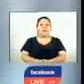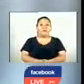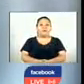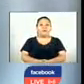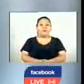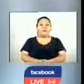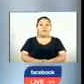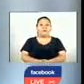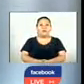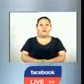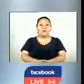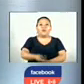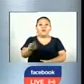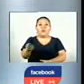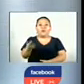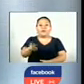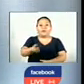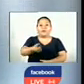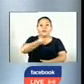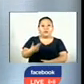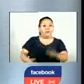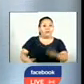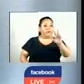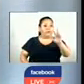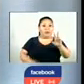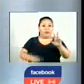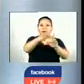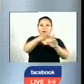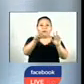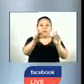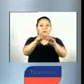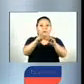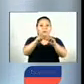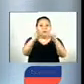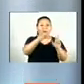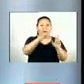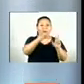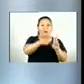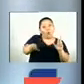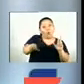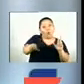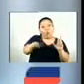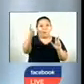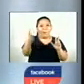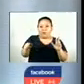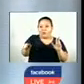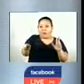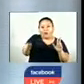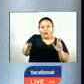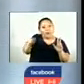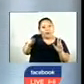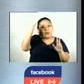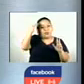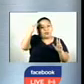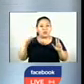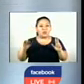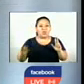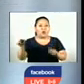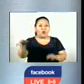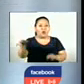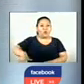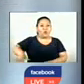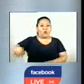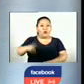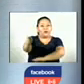En información policial fueron capturados tres supuestos pandilleros acusados de privación de libertad y violación de una víctima menor de edad en joya de